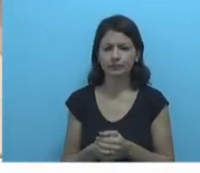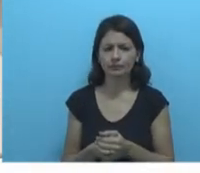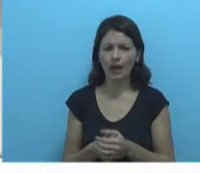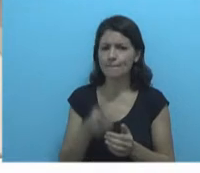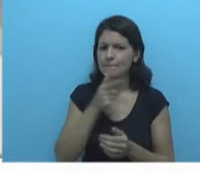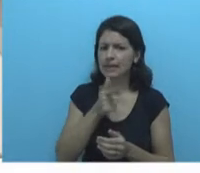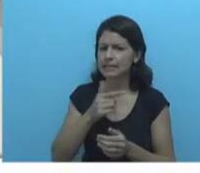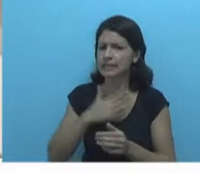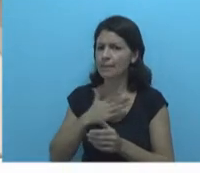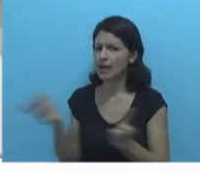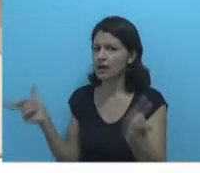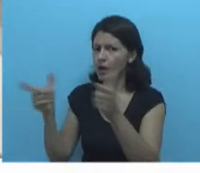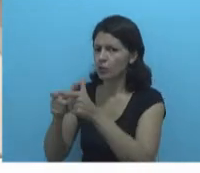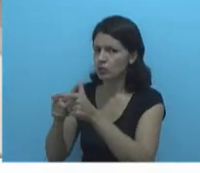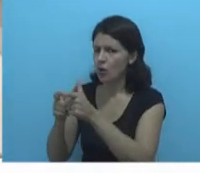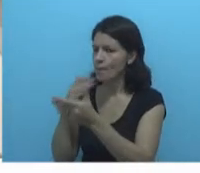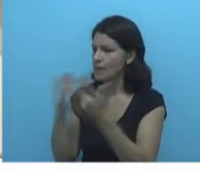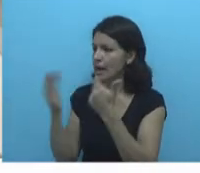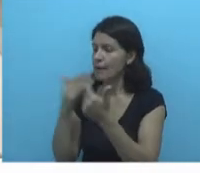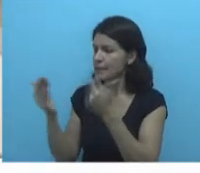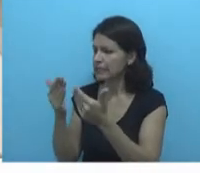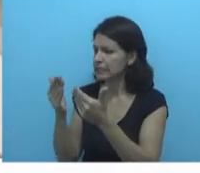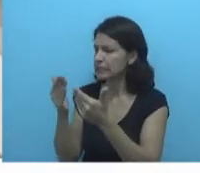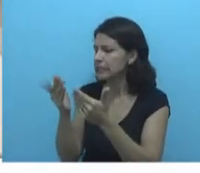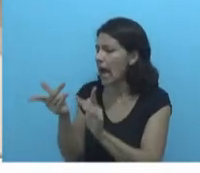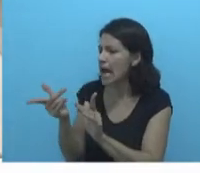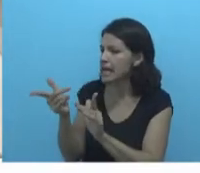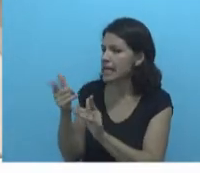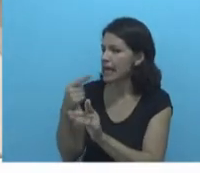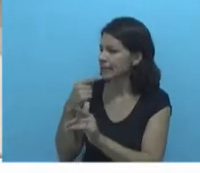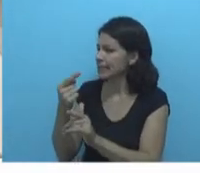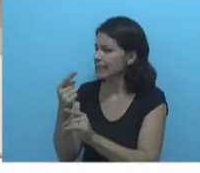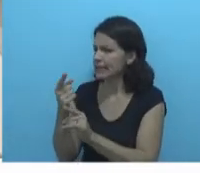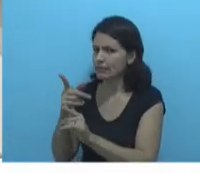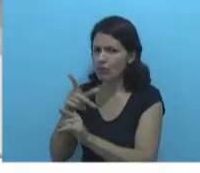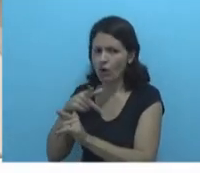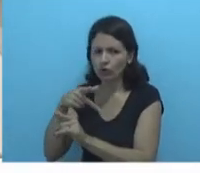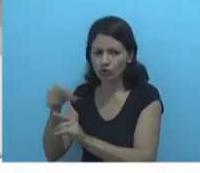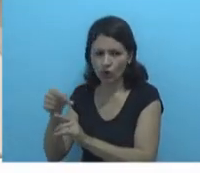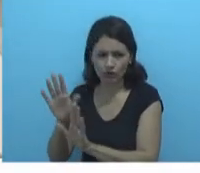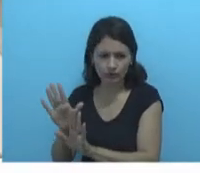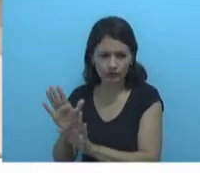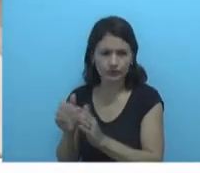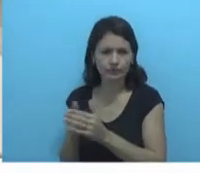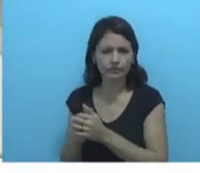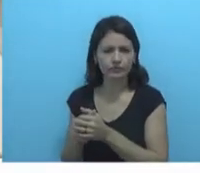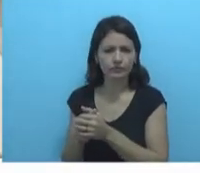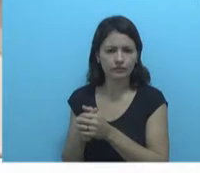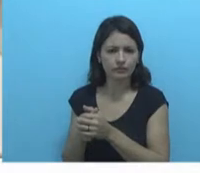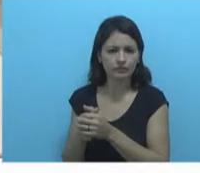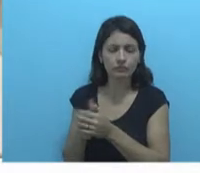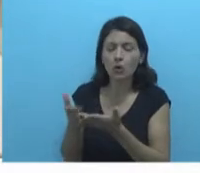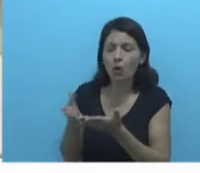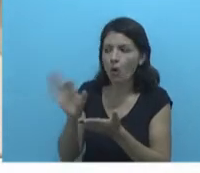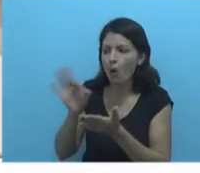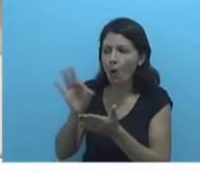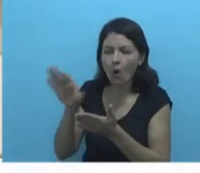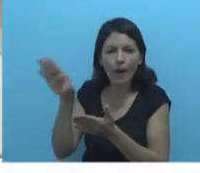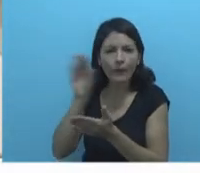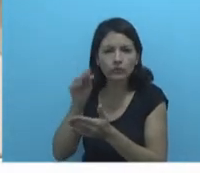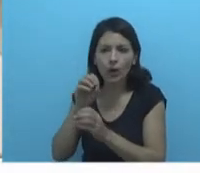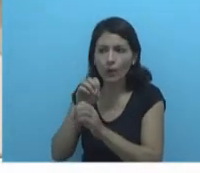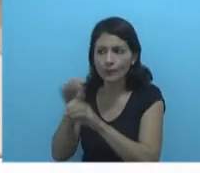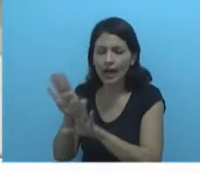labor parlamentaria. Y si es así, que no estuvimos o conectados en este momento o no escuchamos cuando se